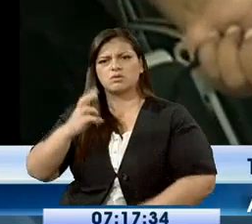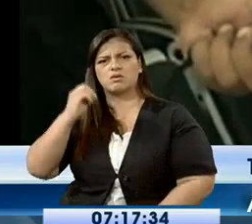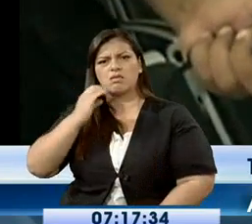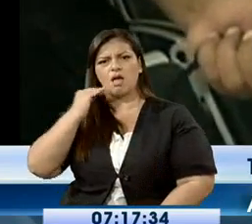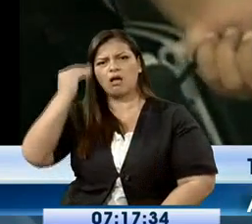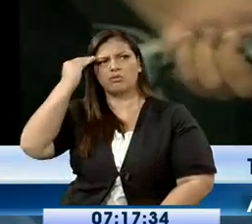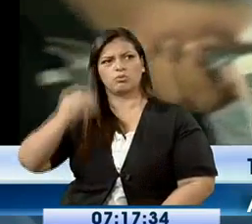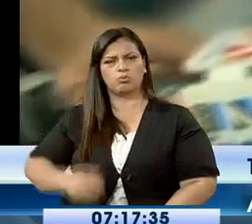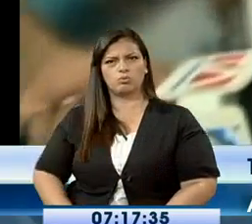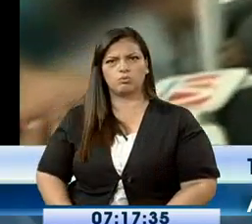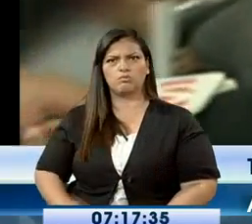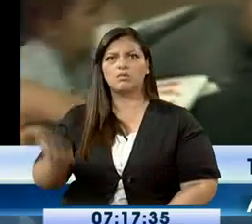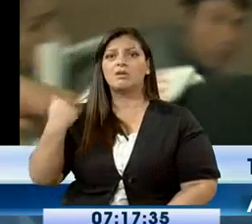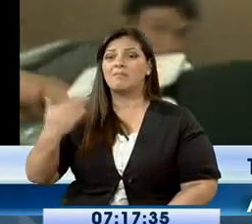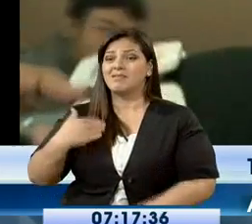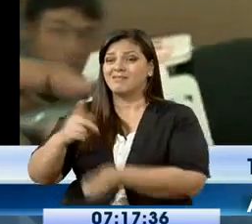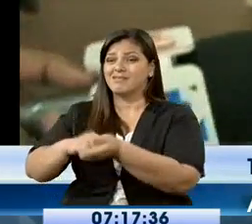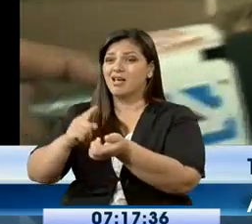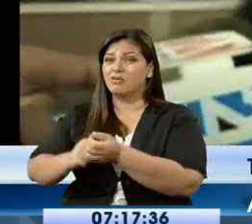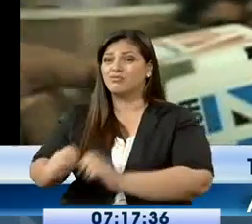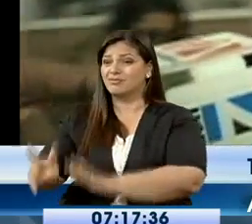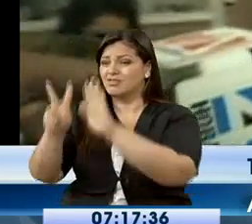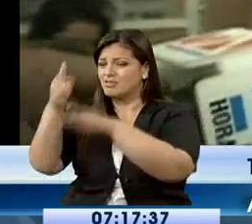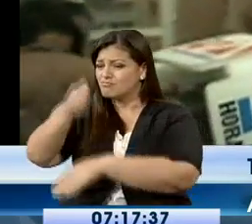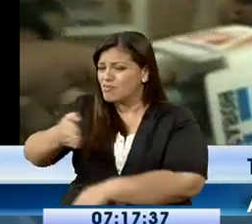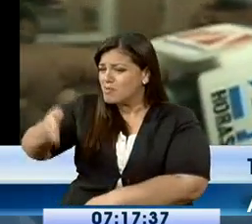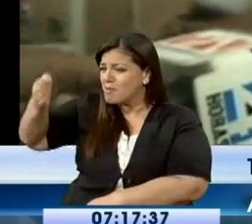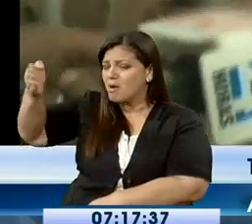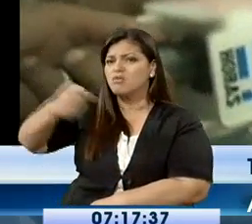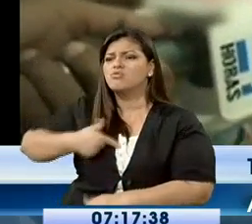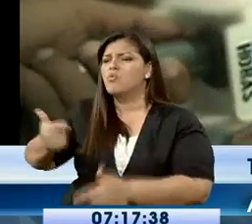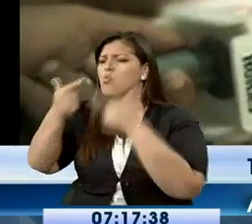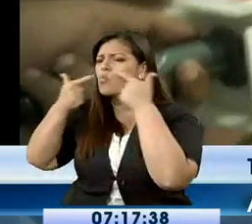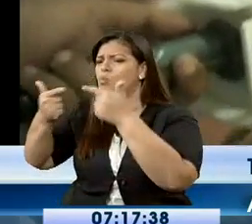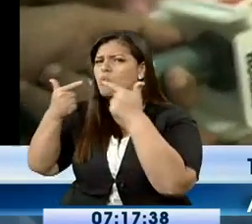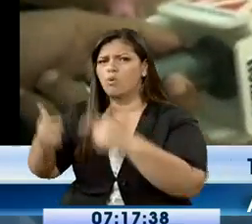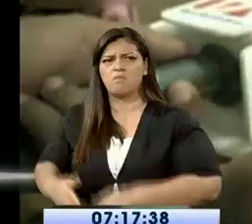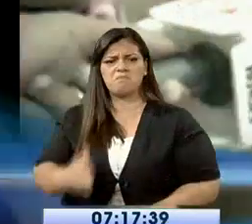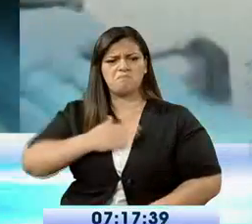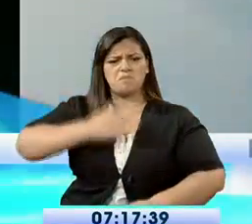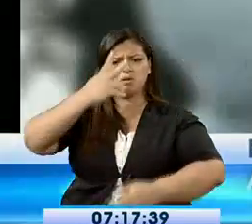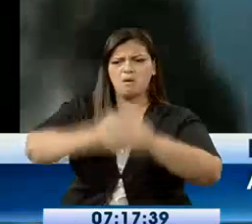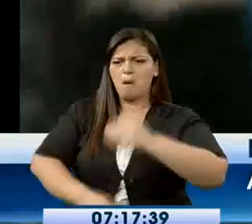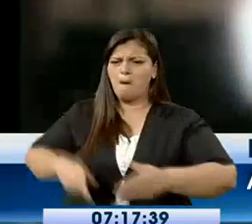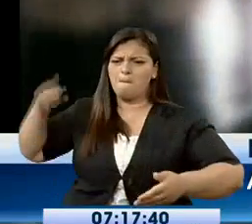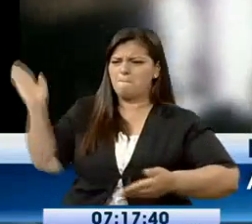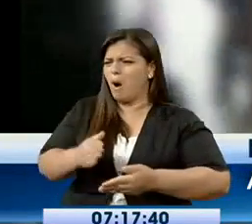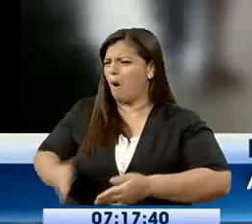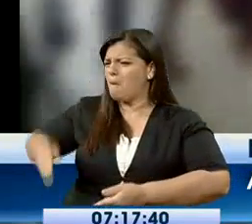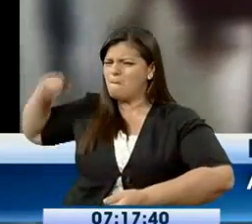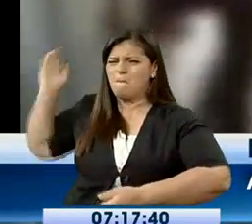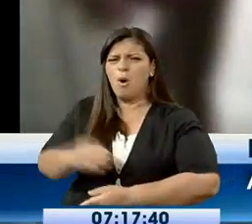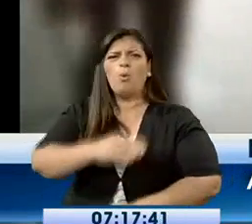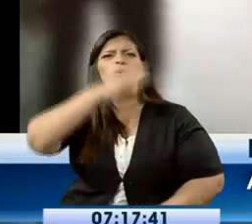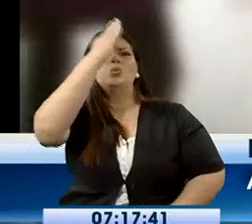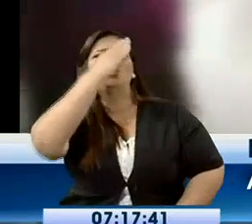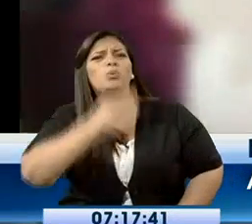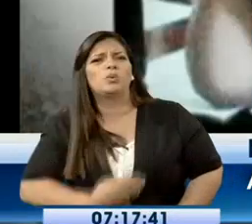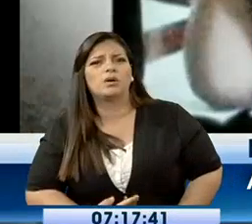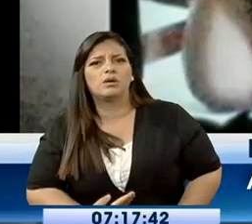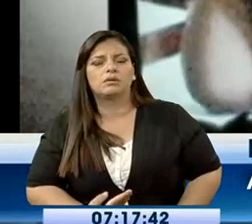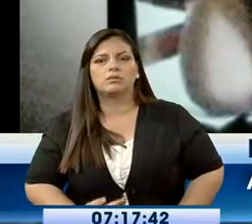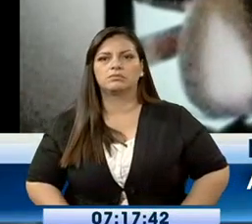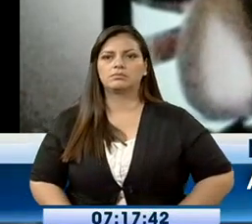7 hermanos de 15 años, señor, pero yo a mis hijos no le he pegado ni a mis hermanos. El examen médico legista realizado